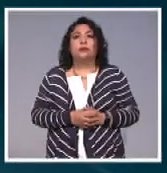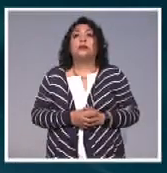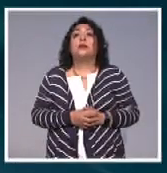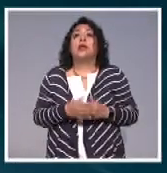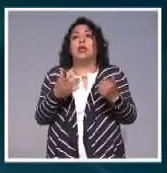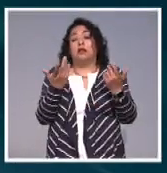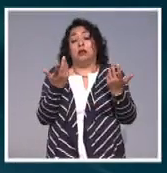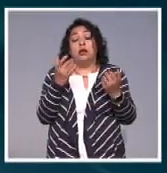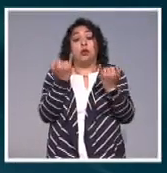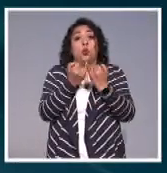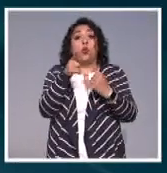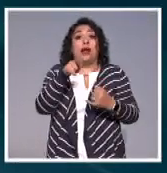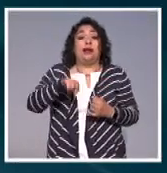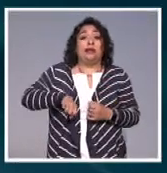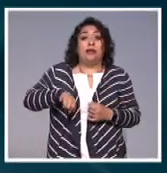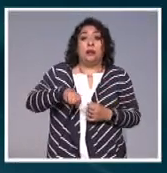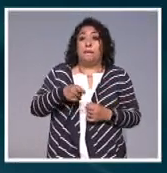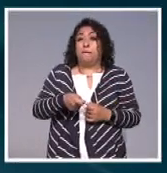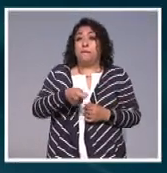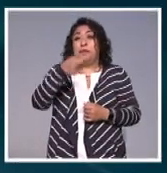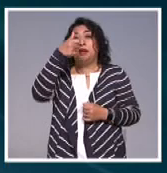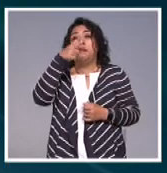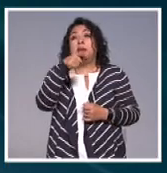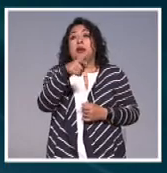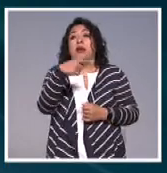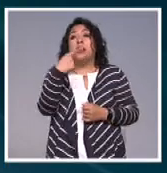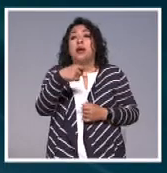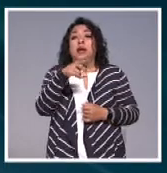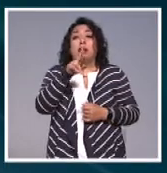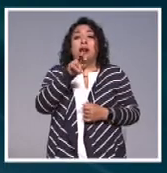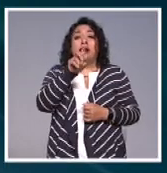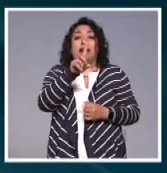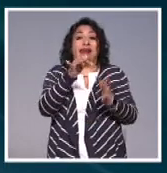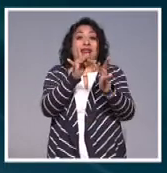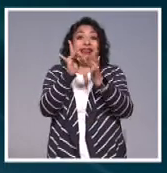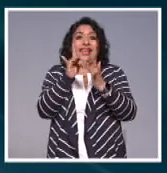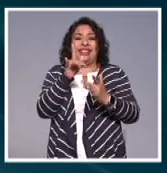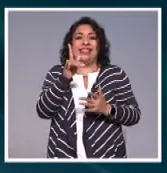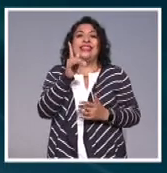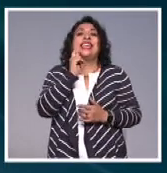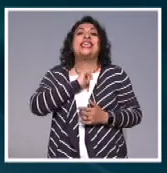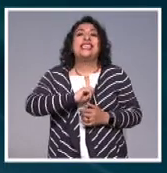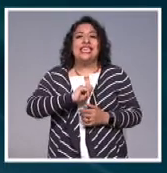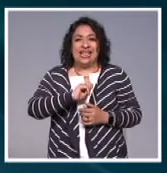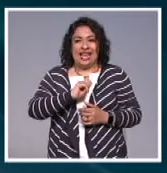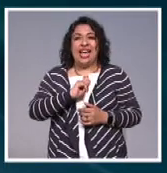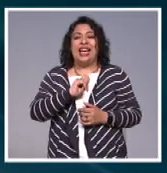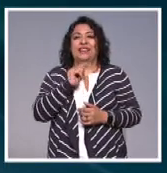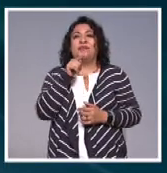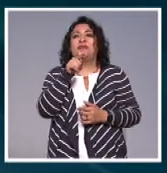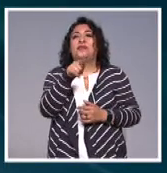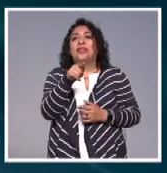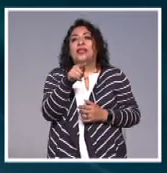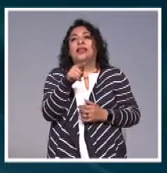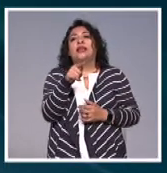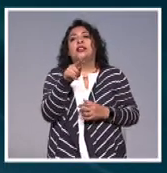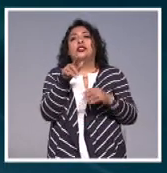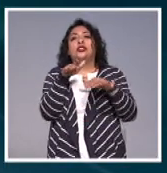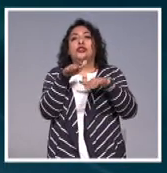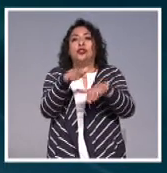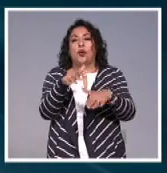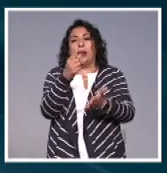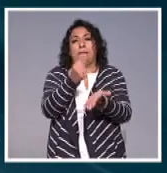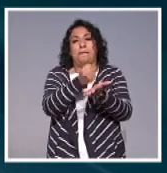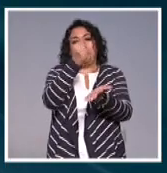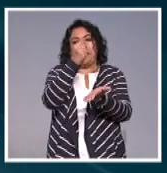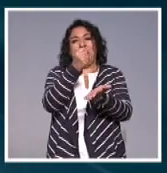Vamos a abrir algo muy interesante, por primera vez, que se llama Red Tequila, que es un área que vamos a hablar acerca de